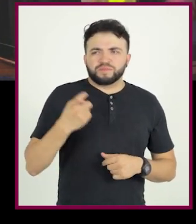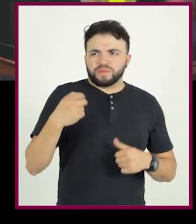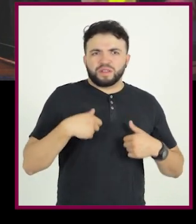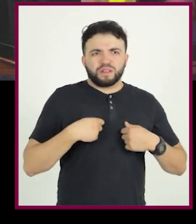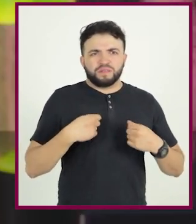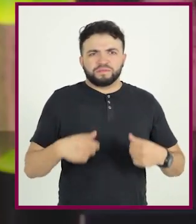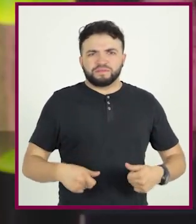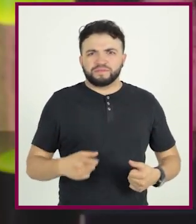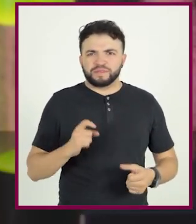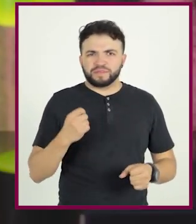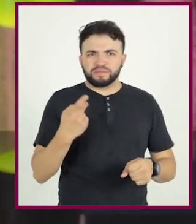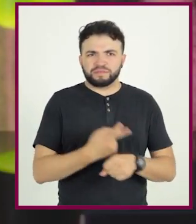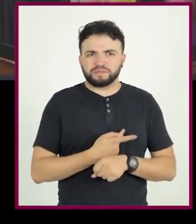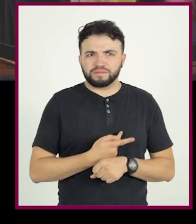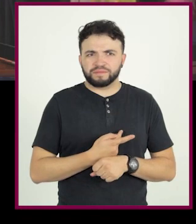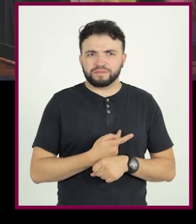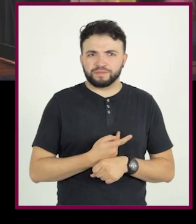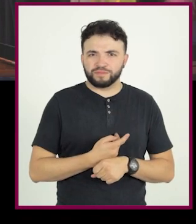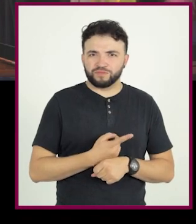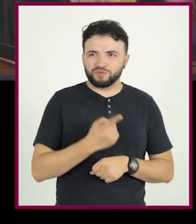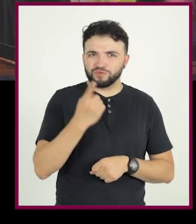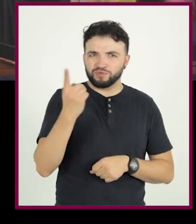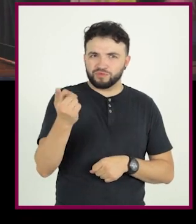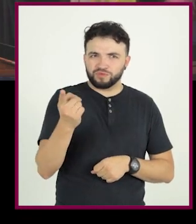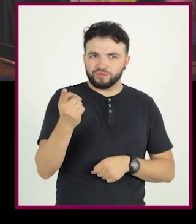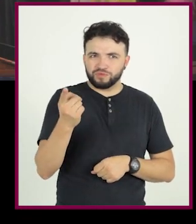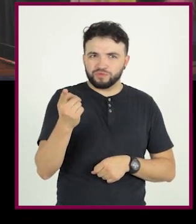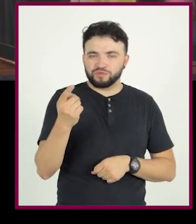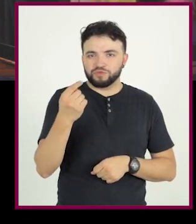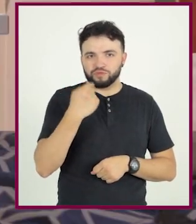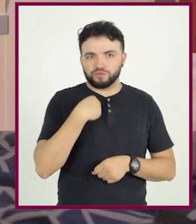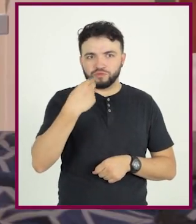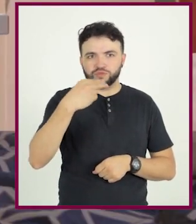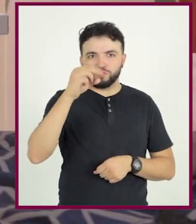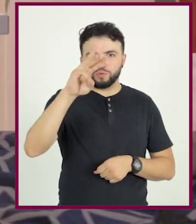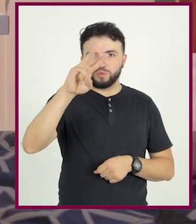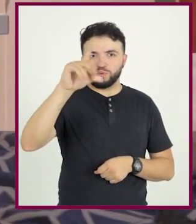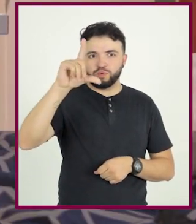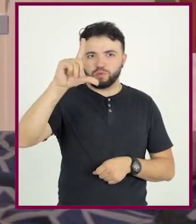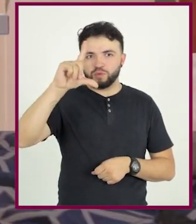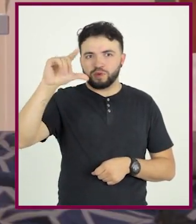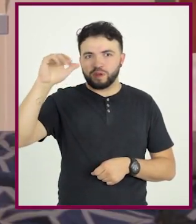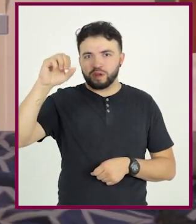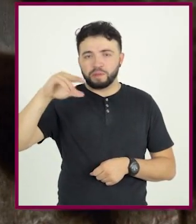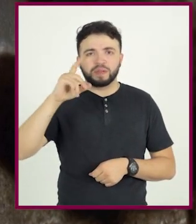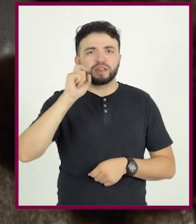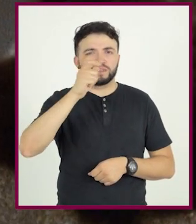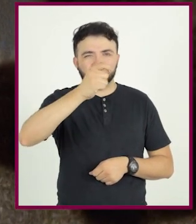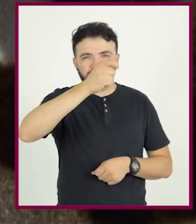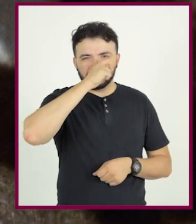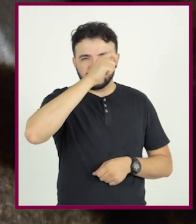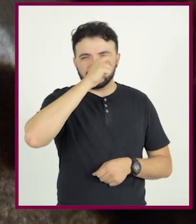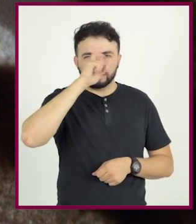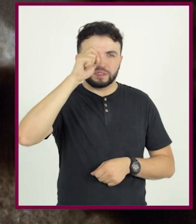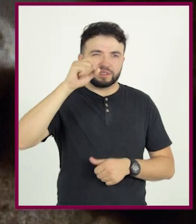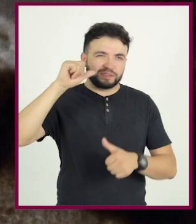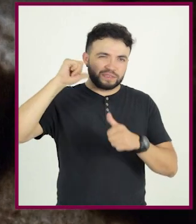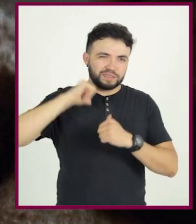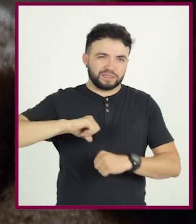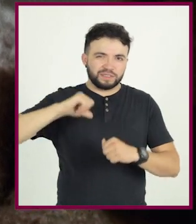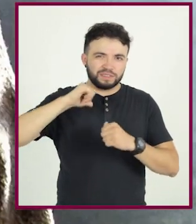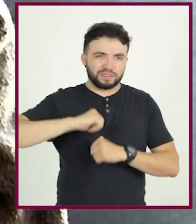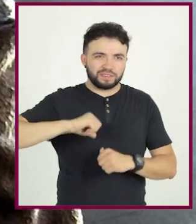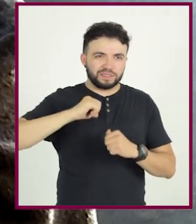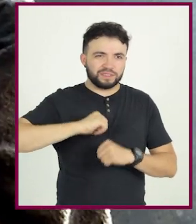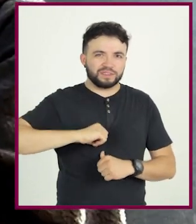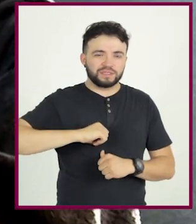¿Y esta ropa? ¿Qué pasó? Se supone que eres Alzo y yo William de Baskerville. Somos detectives